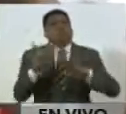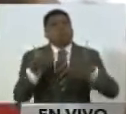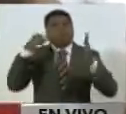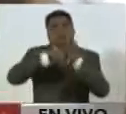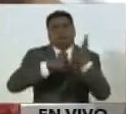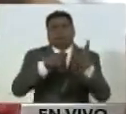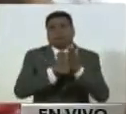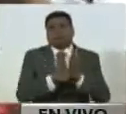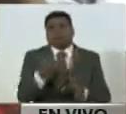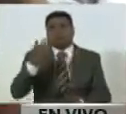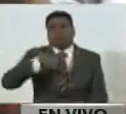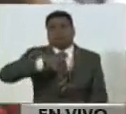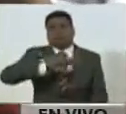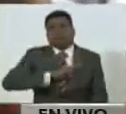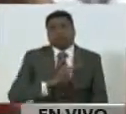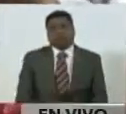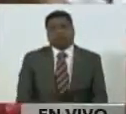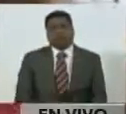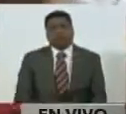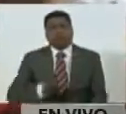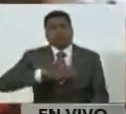cual nosotros